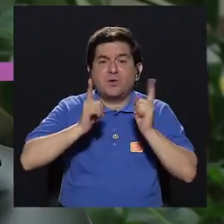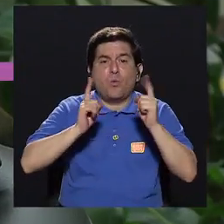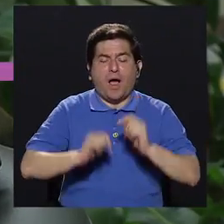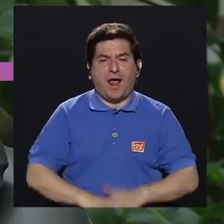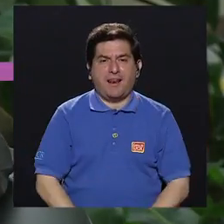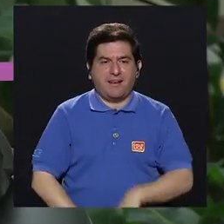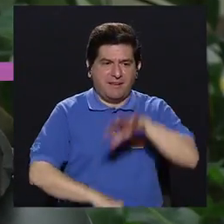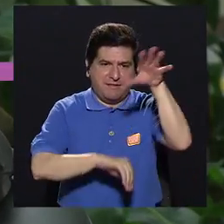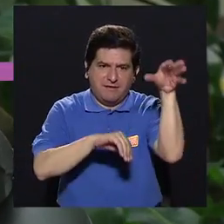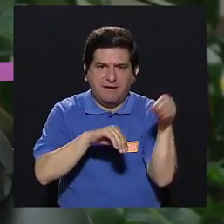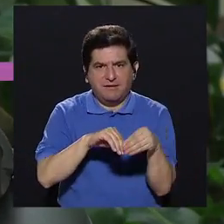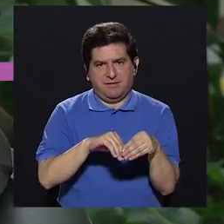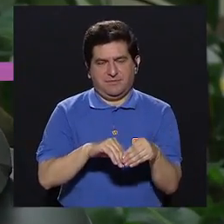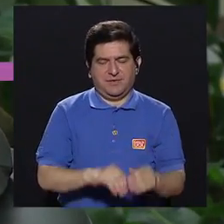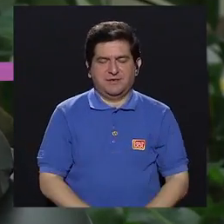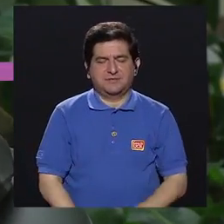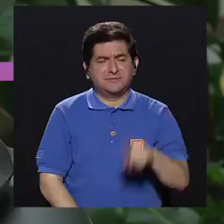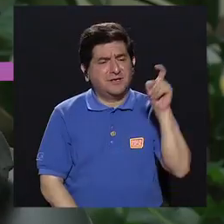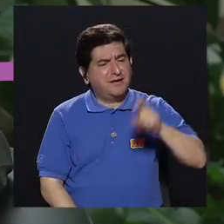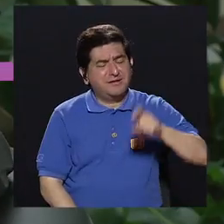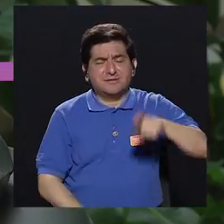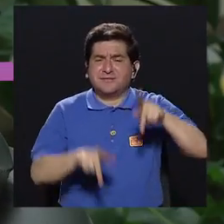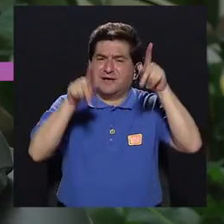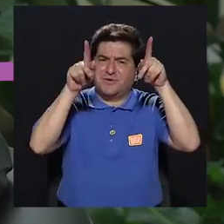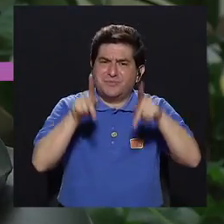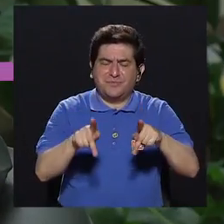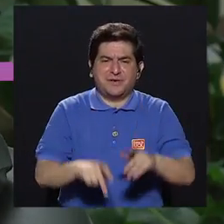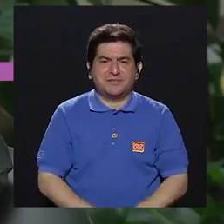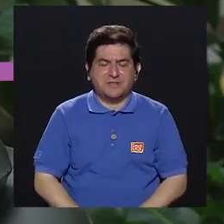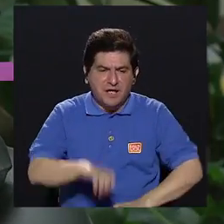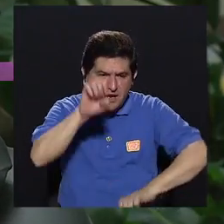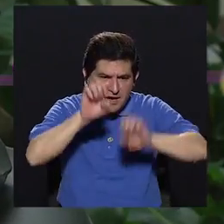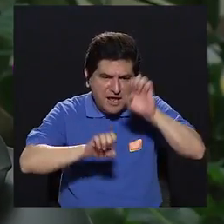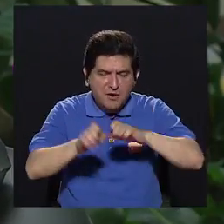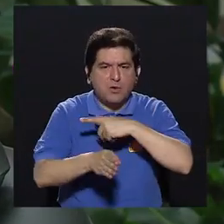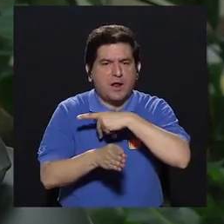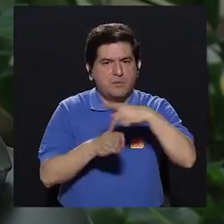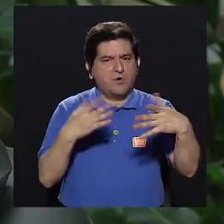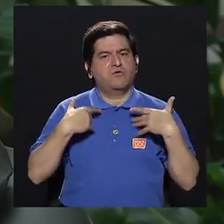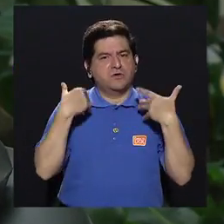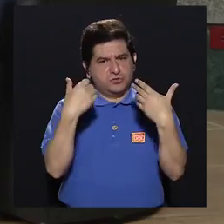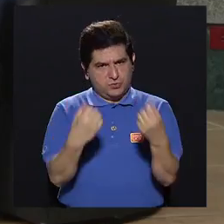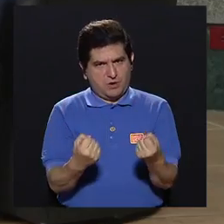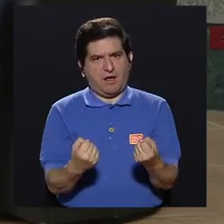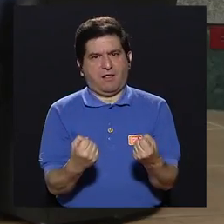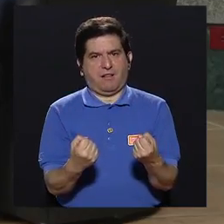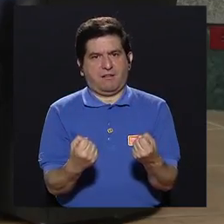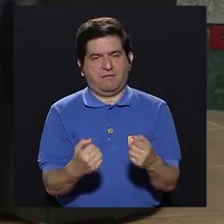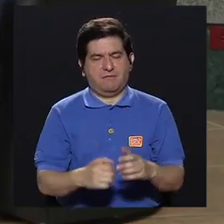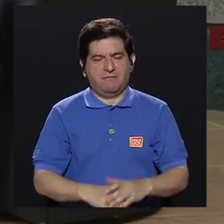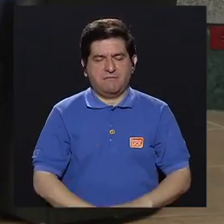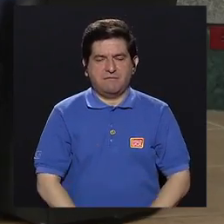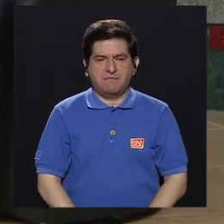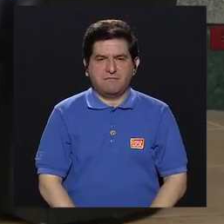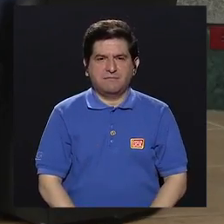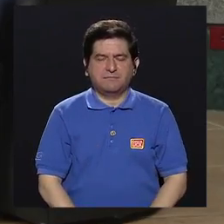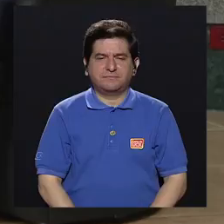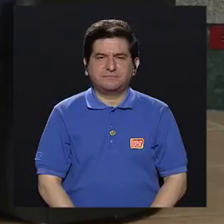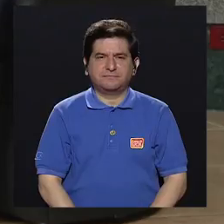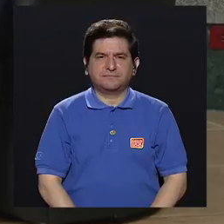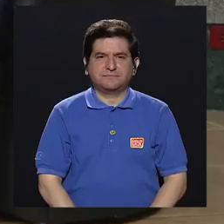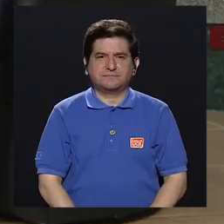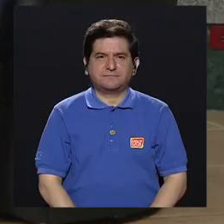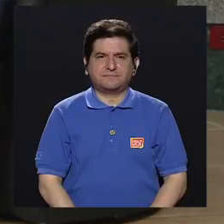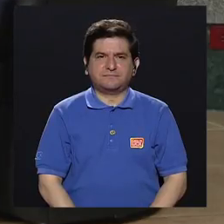está sucediendo. Además que, obviamente, necesitamos que esa persona sea valorada por un profesional en salud, ¿verdad? Johnny,